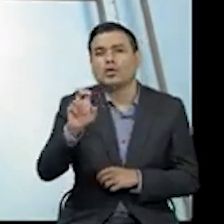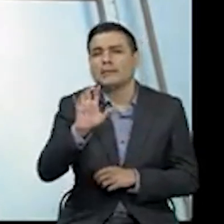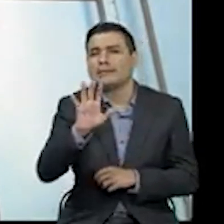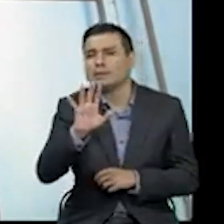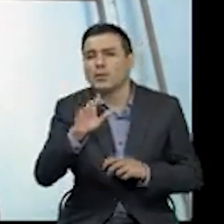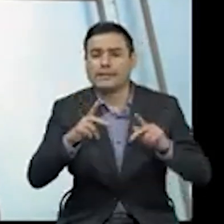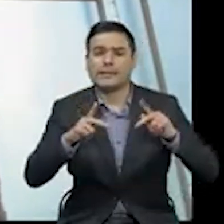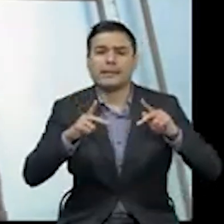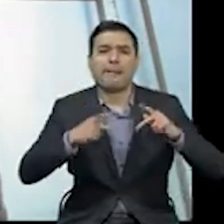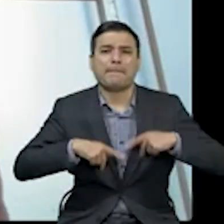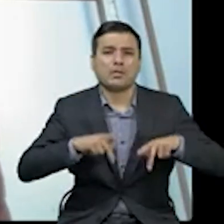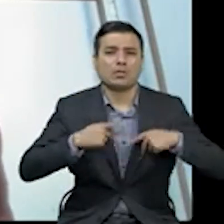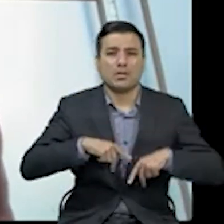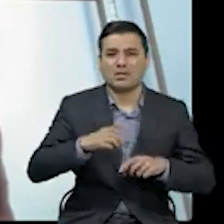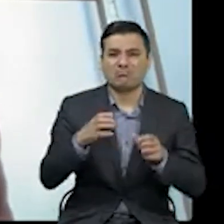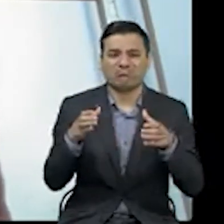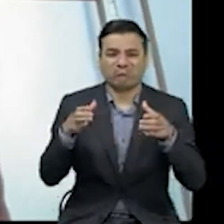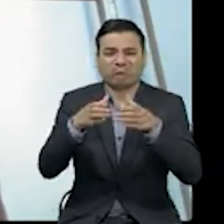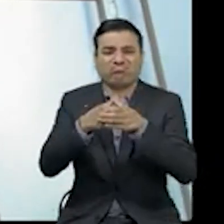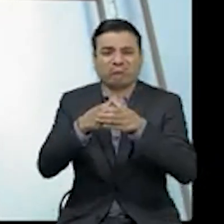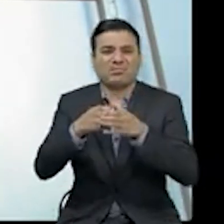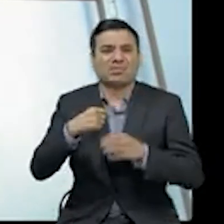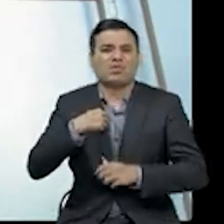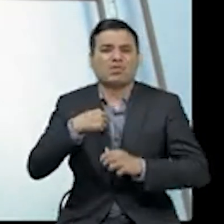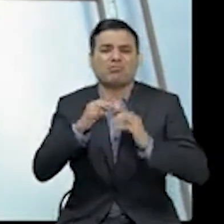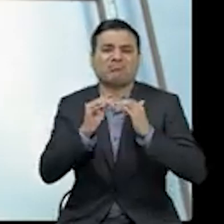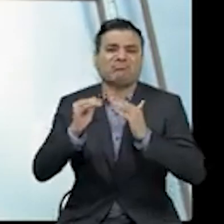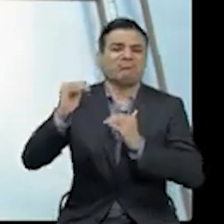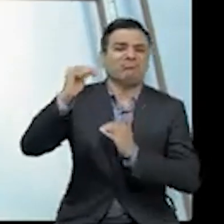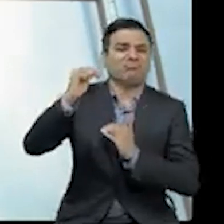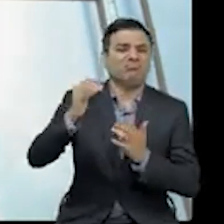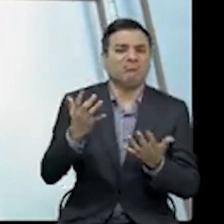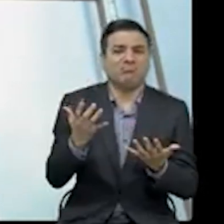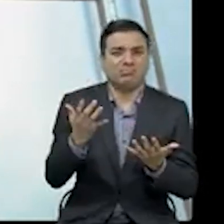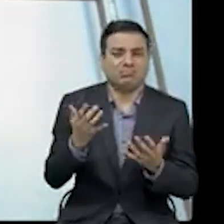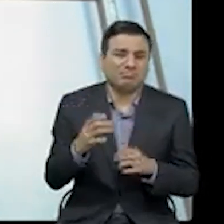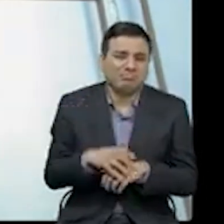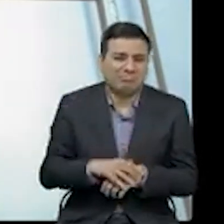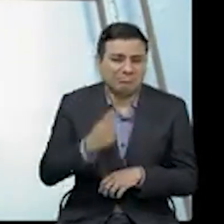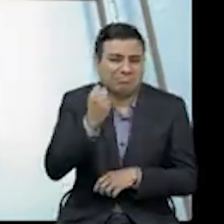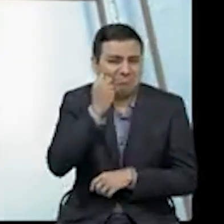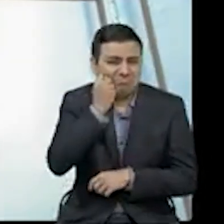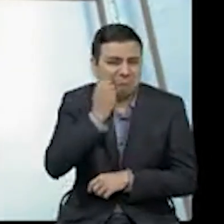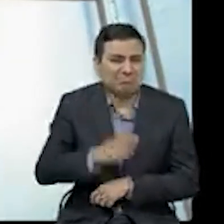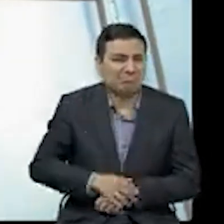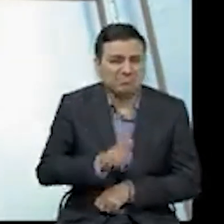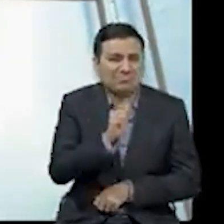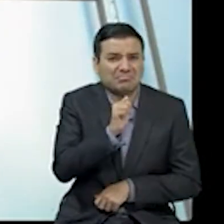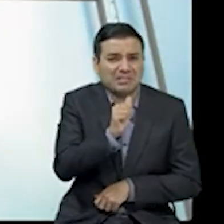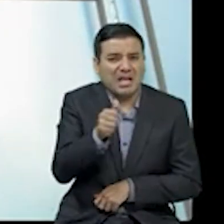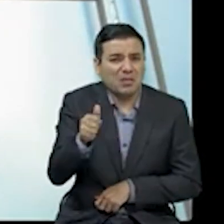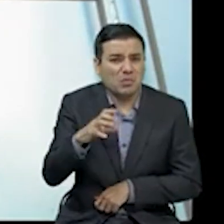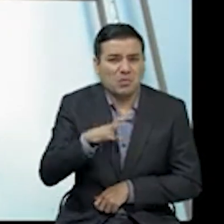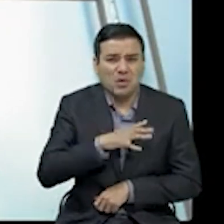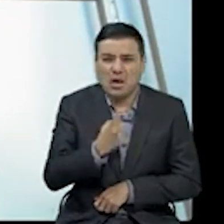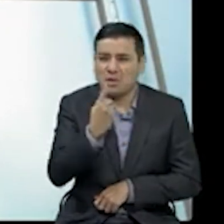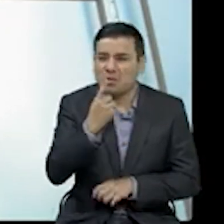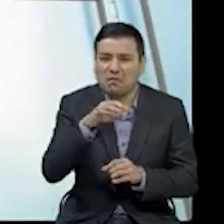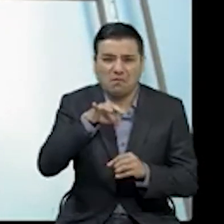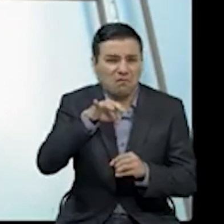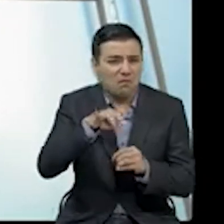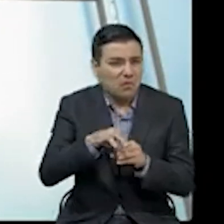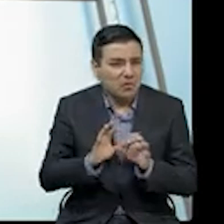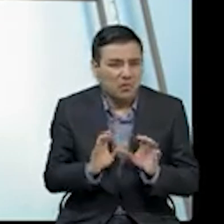personas que se creen por encima de la mayoría de la población, tienen un voto solamente, igual que todos los ciudadanos